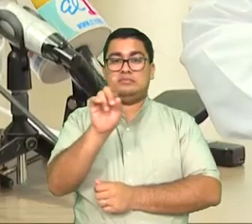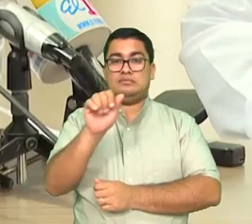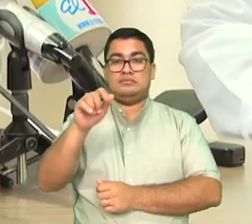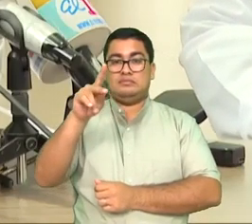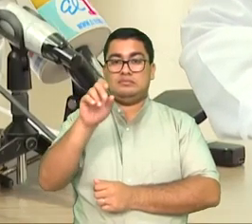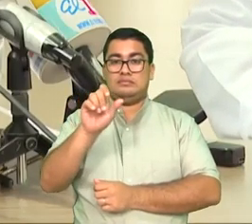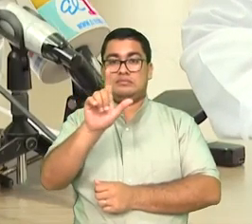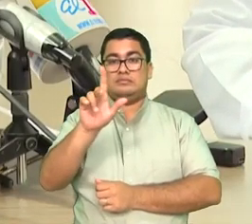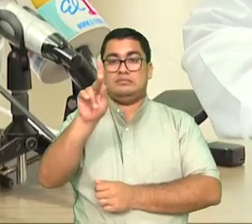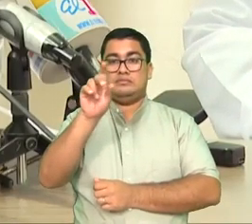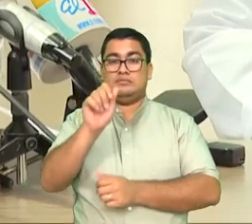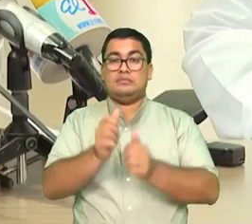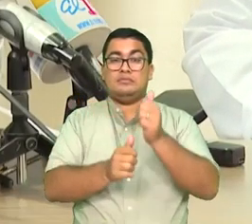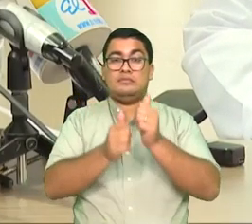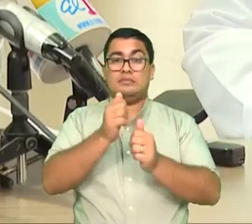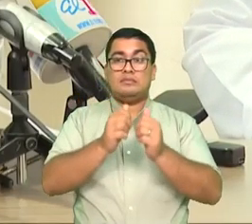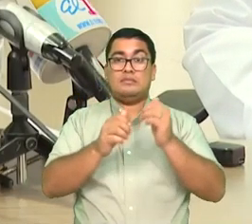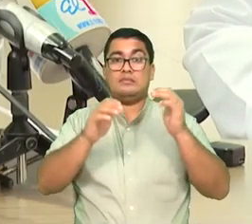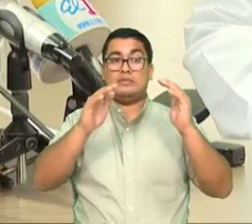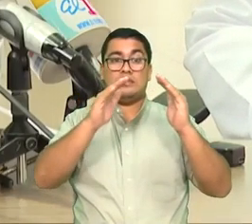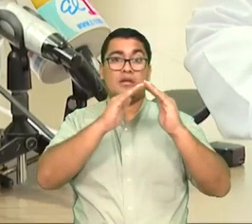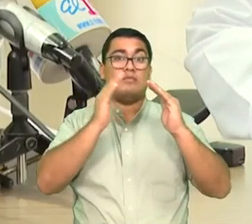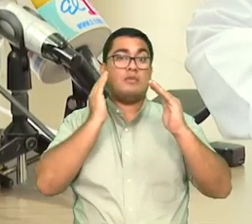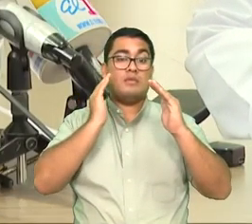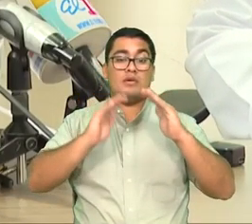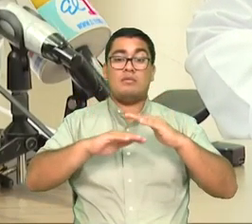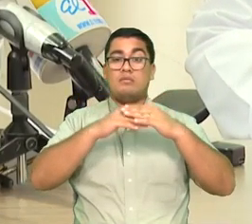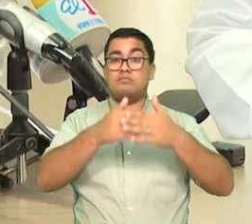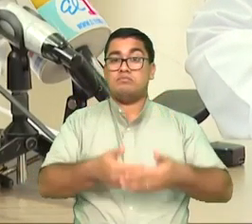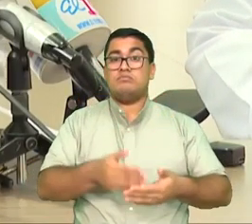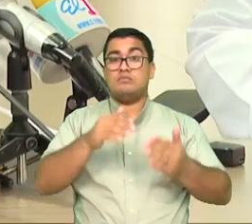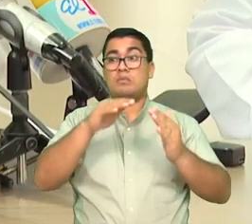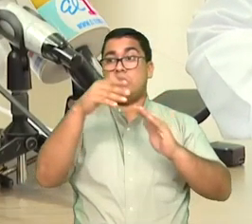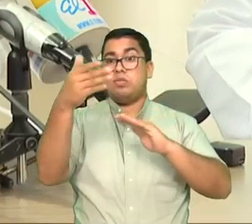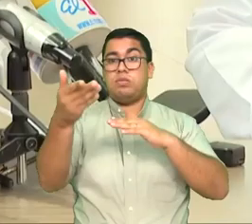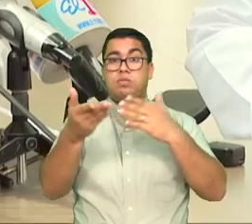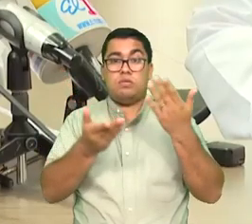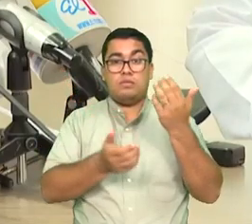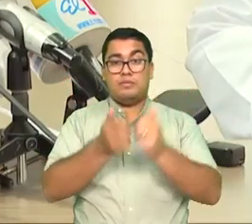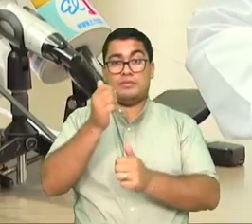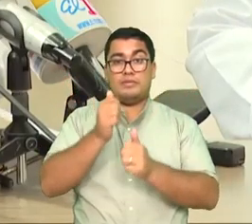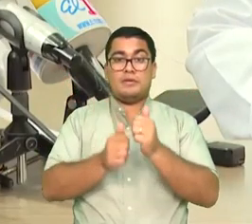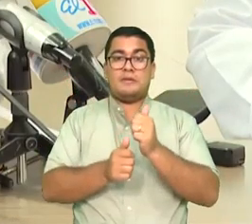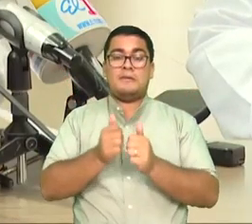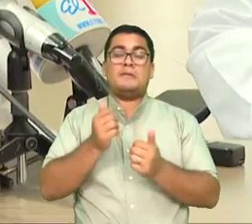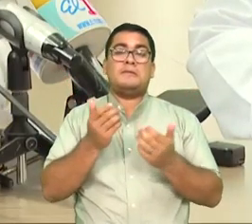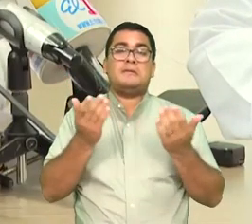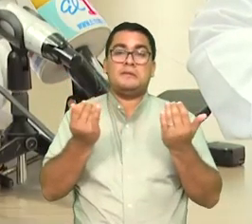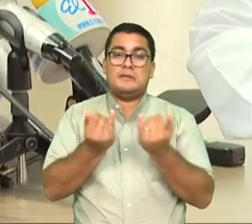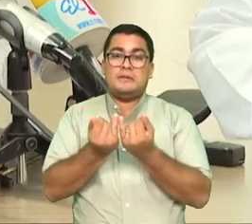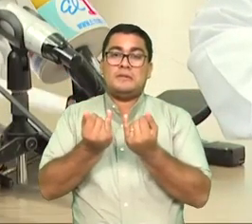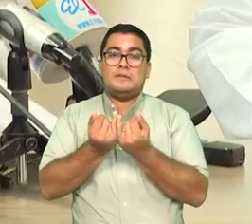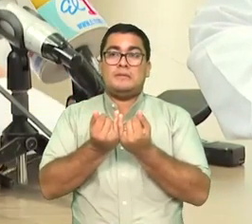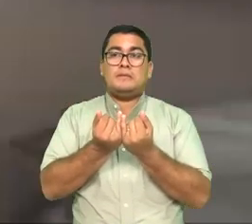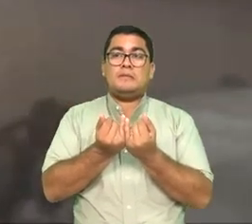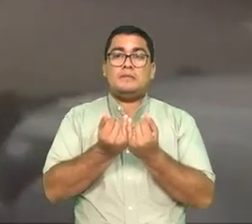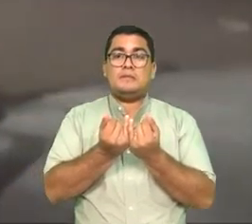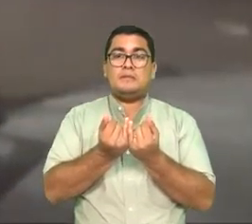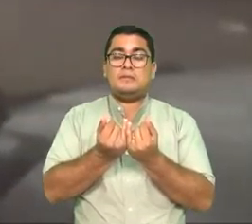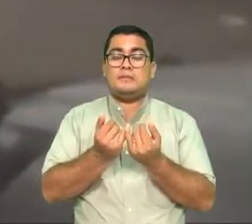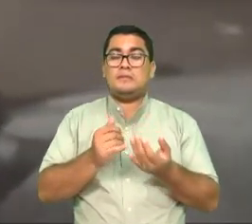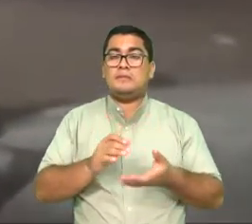reportan daños en el techo de la casa materna de este mismo municipio. También se desprendió el cielo